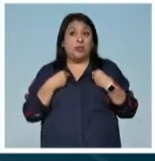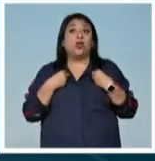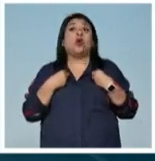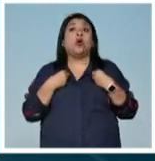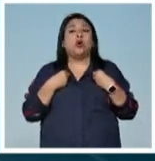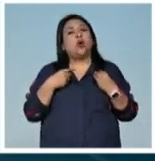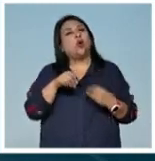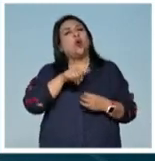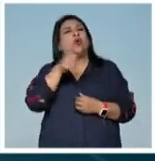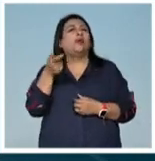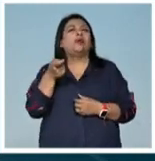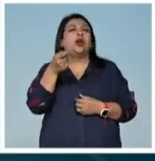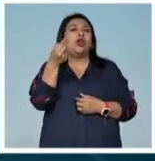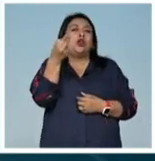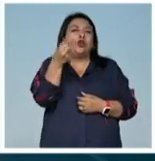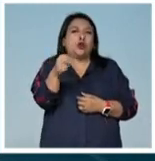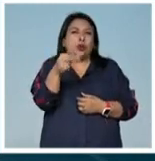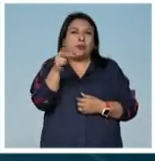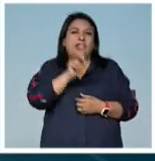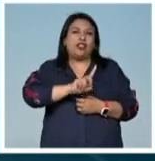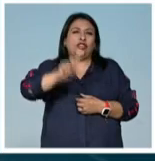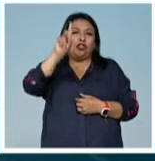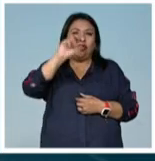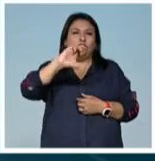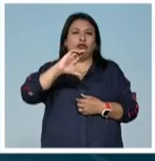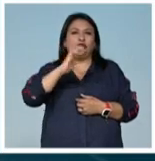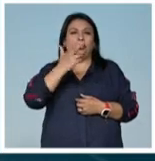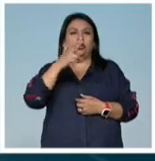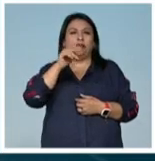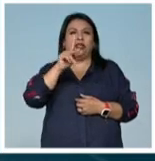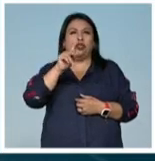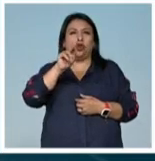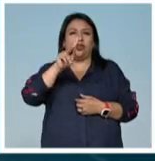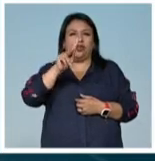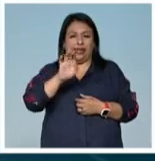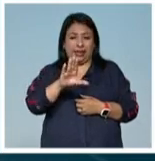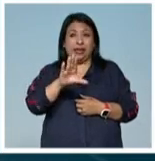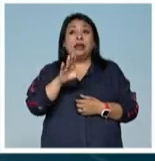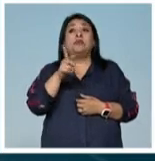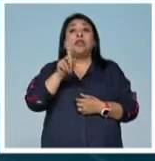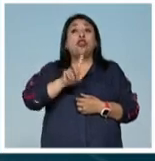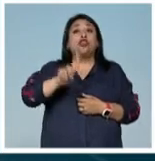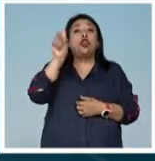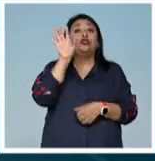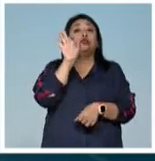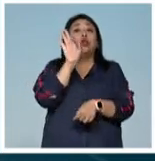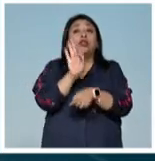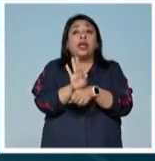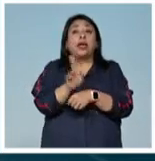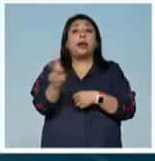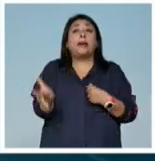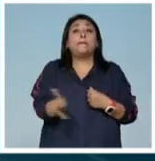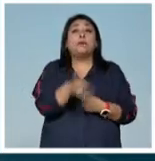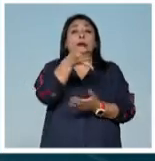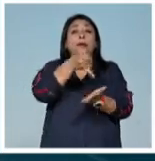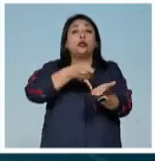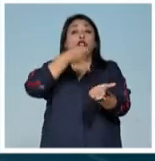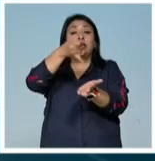es otra denominación que recibe el dios Xipetotec, Xipe, y es una deidad protectora de los pueblos